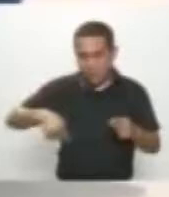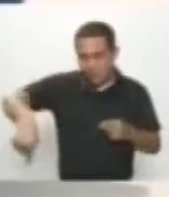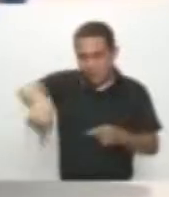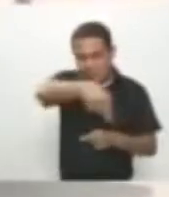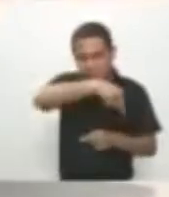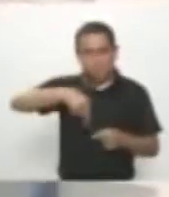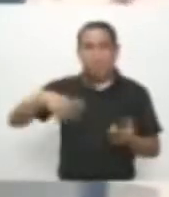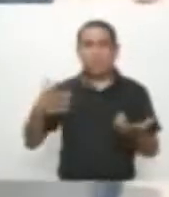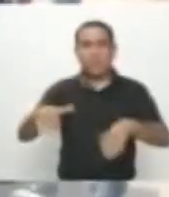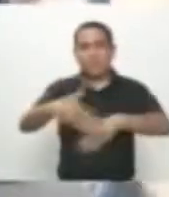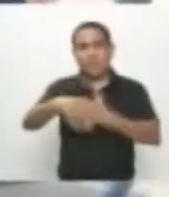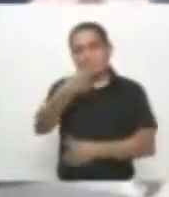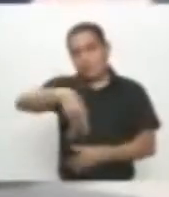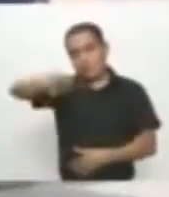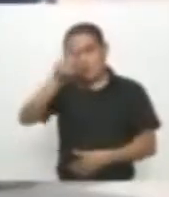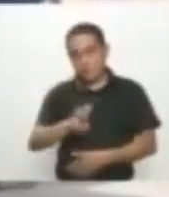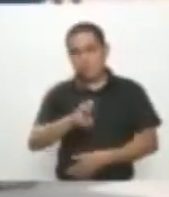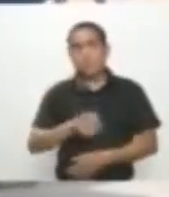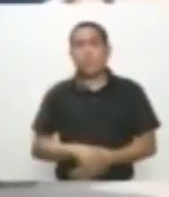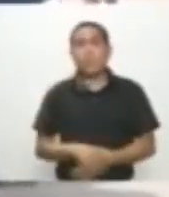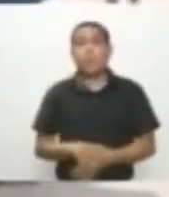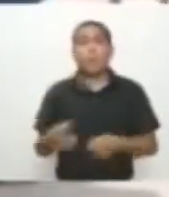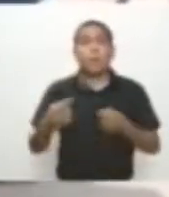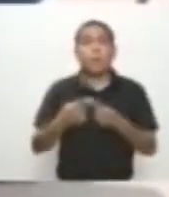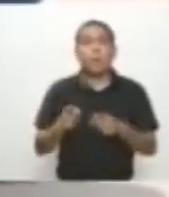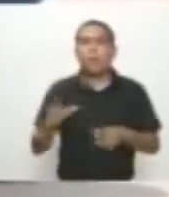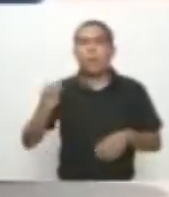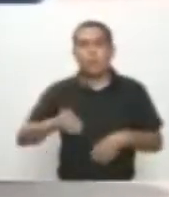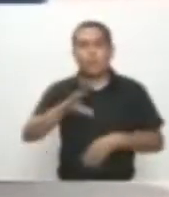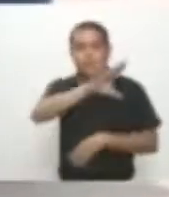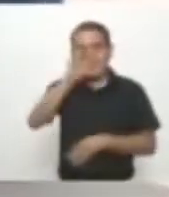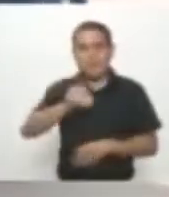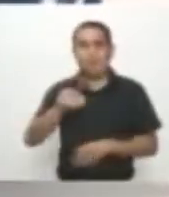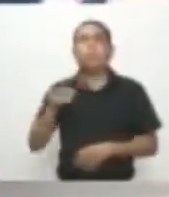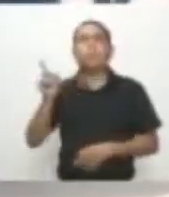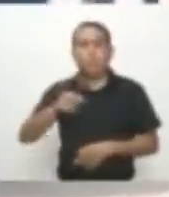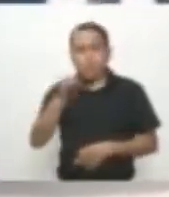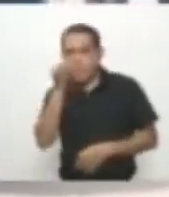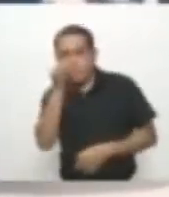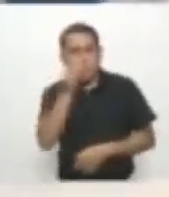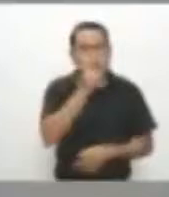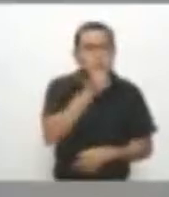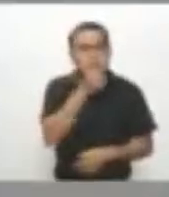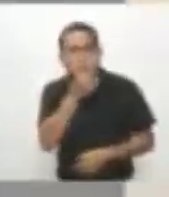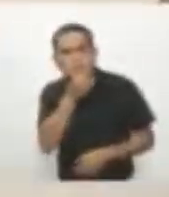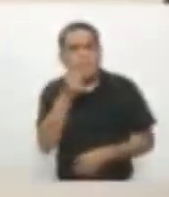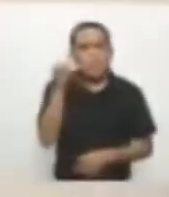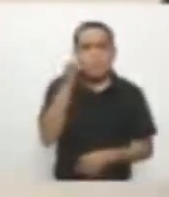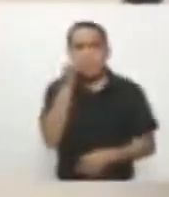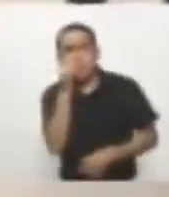pero nuestros corresponsales en toda la región Caribe también estuvieron acompañando a los docentes.